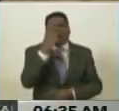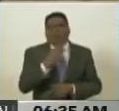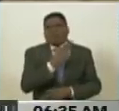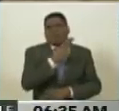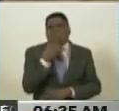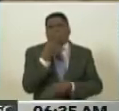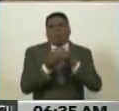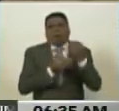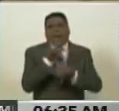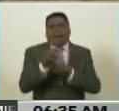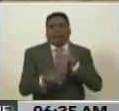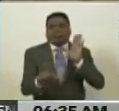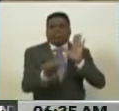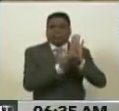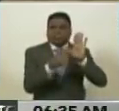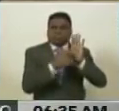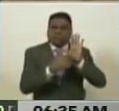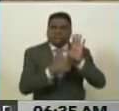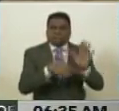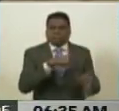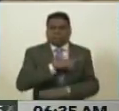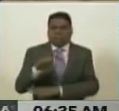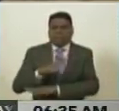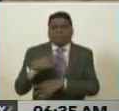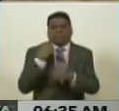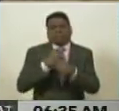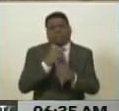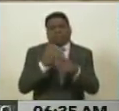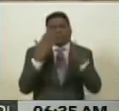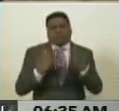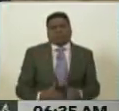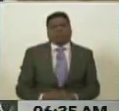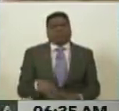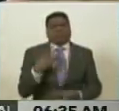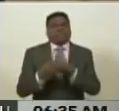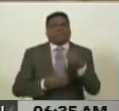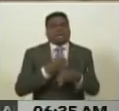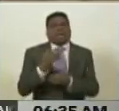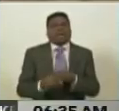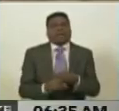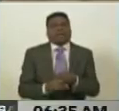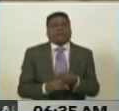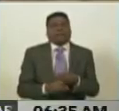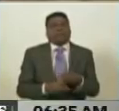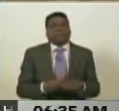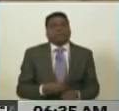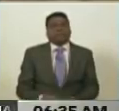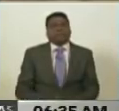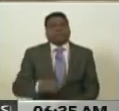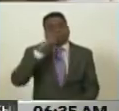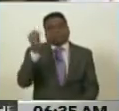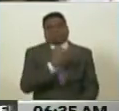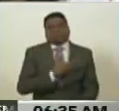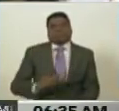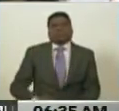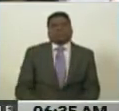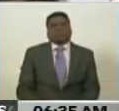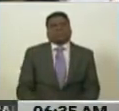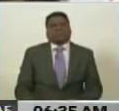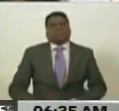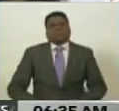esta decisión y de este anuncio importantísimo para la clase obrera venezolana que ha hecho el obrero presidente de la República, Nicolás Maduro Moros. Ministro, mientras